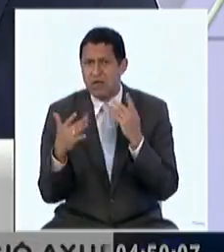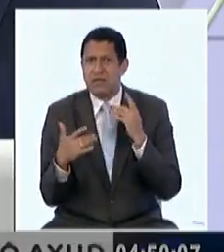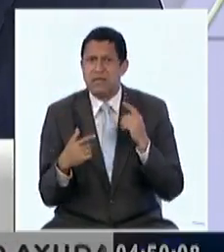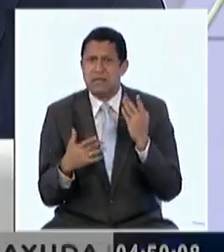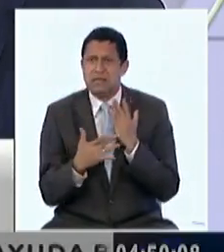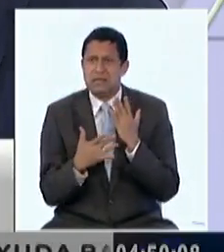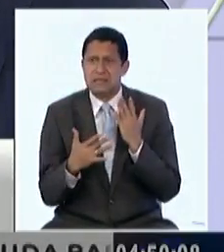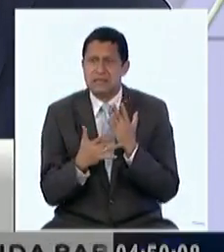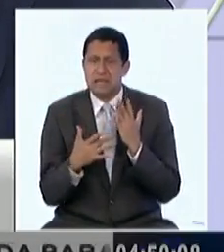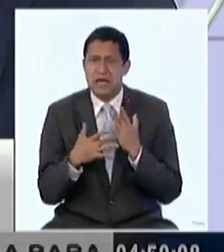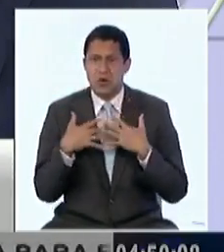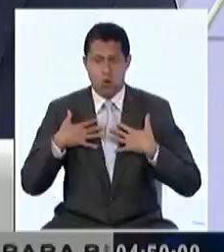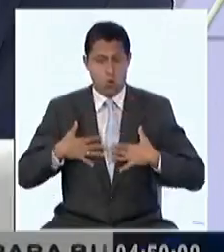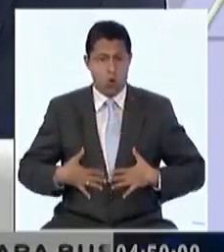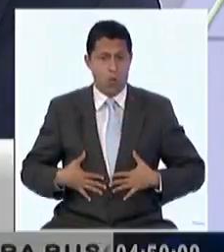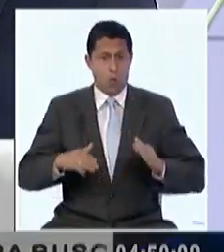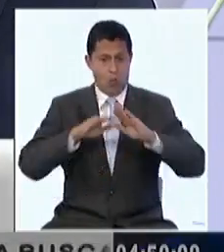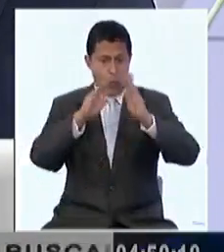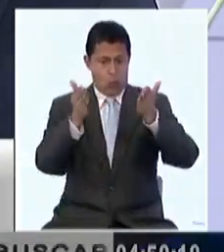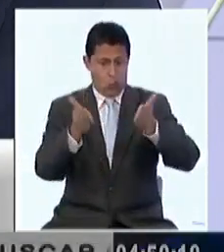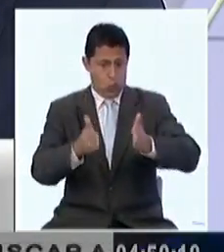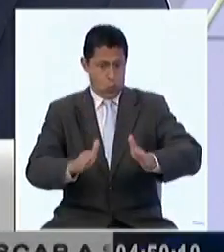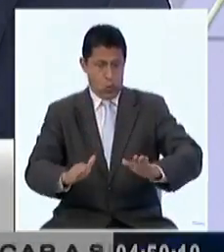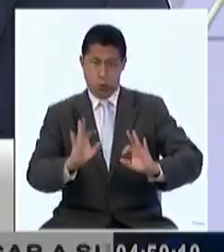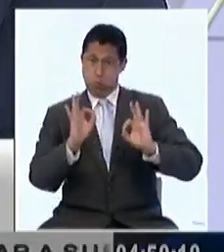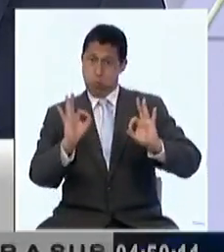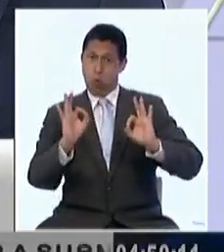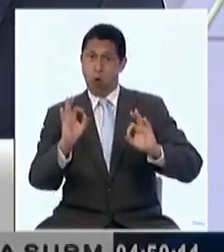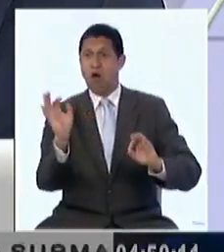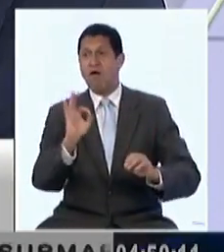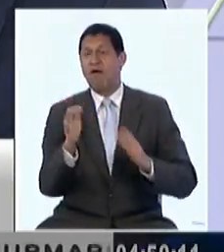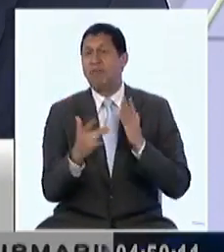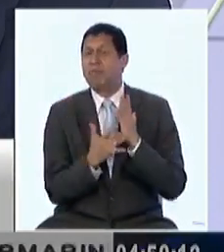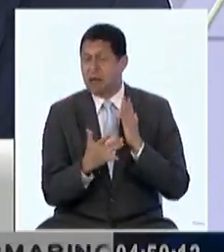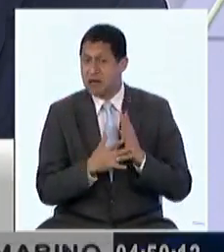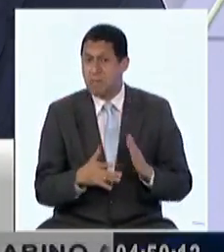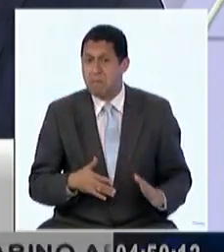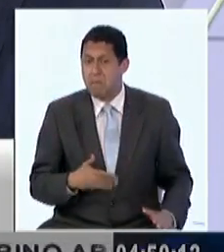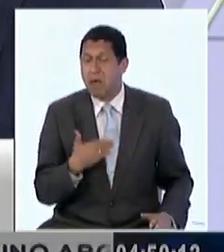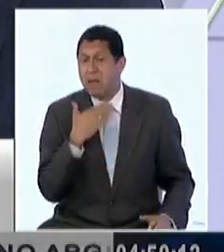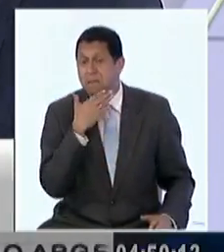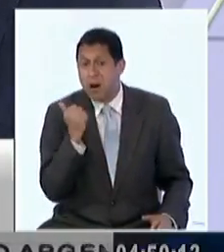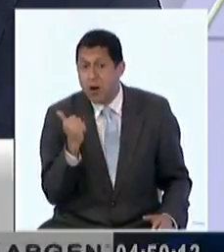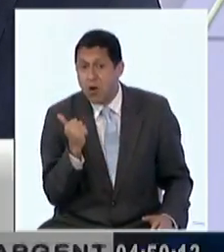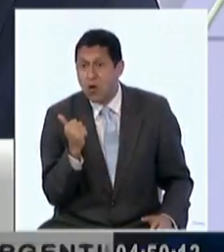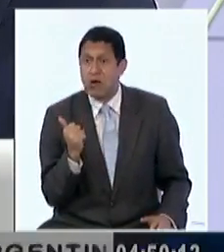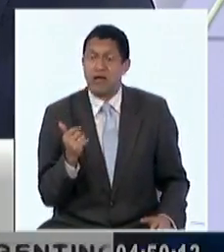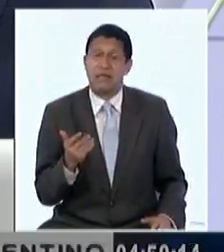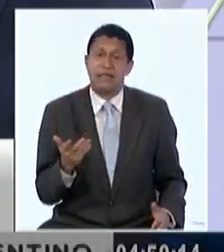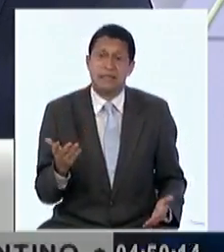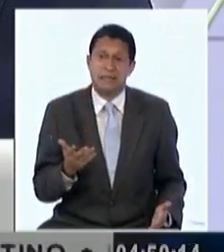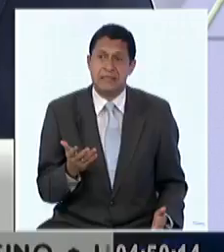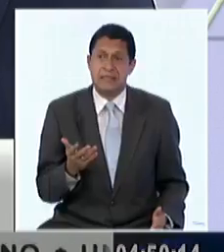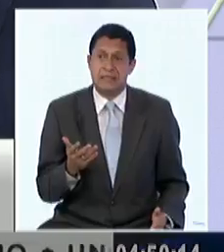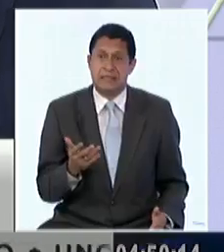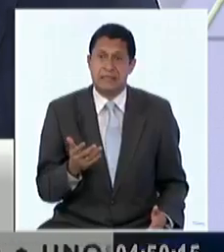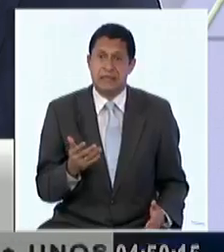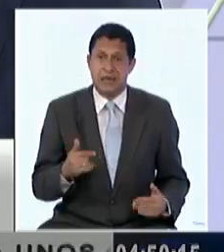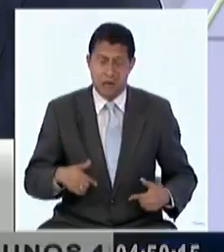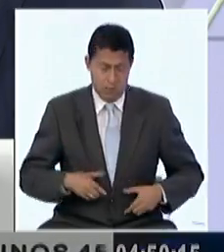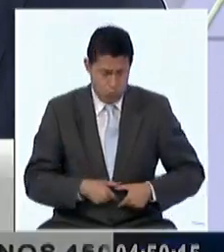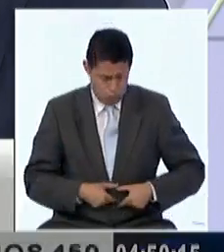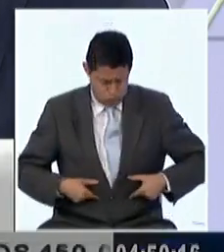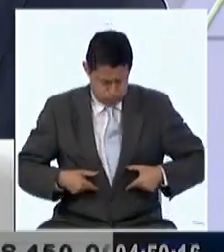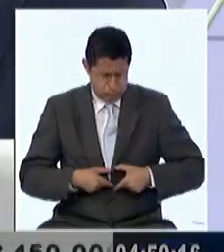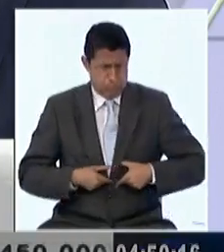de definición corporal o high definition. Eso quería consultar. O técnicas que permiten mejorar mucho las demarcaciones musculares